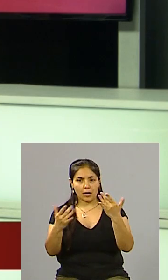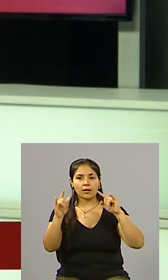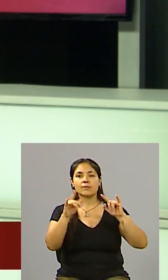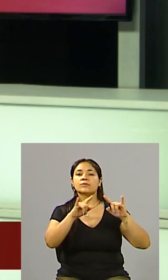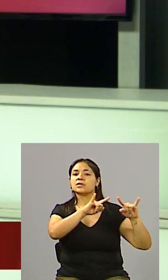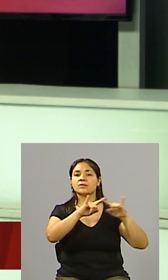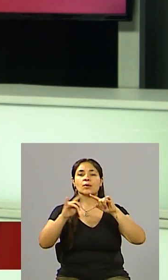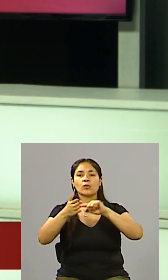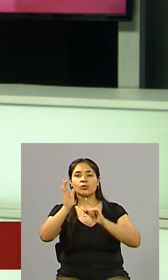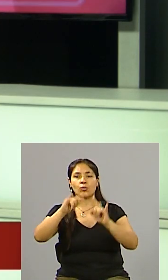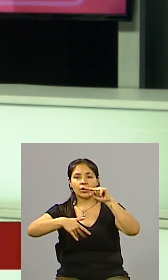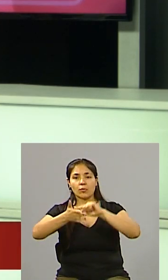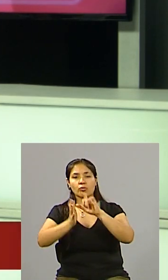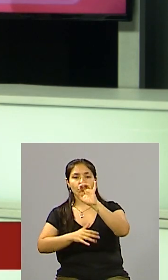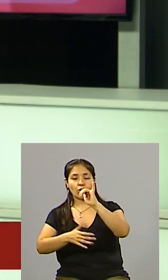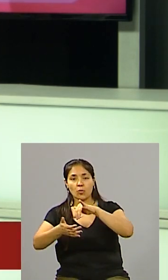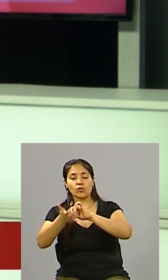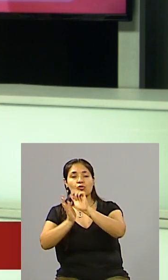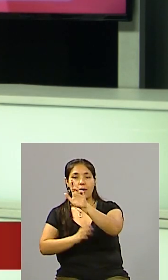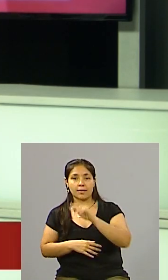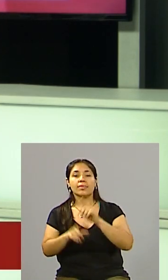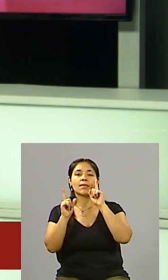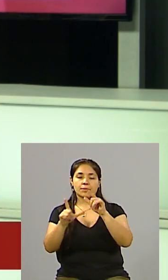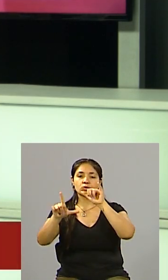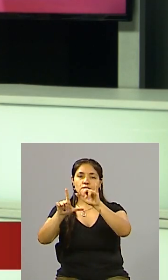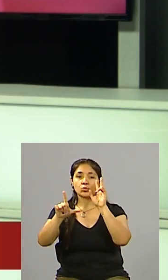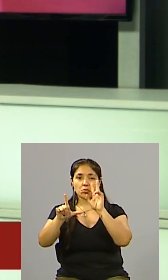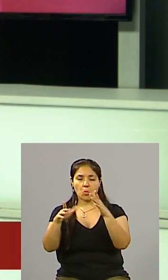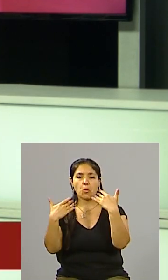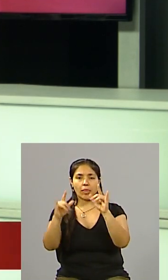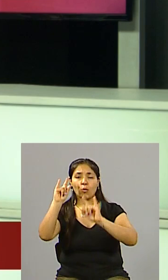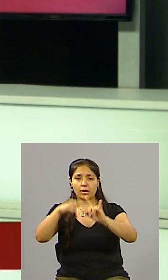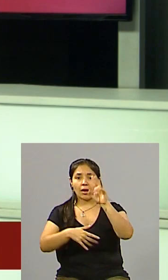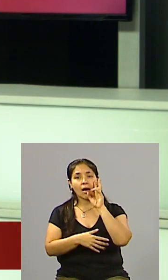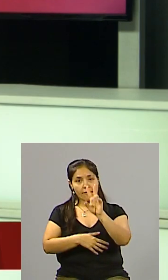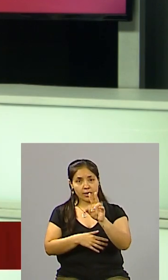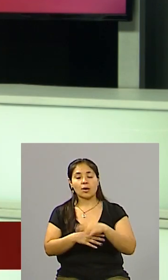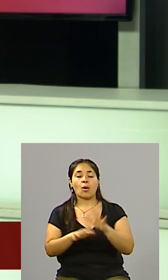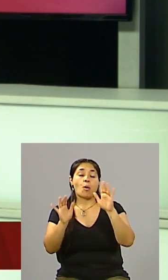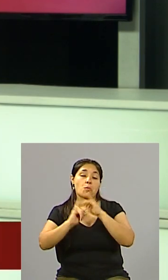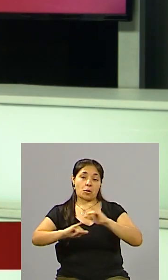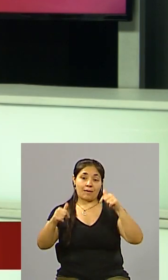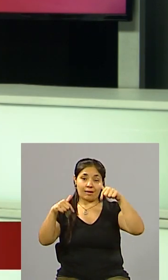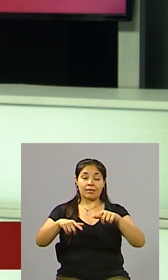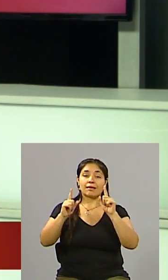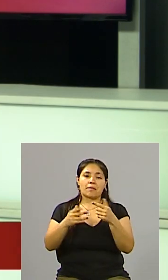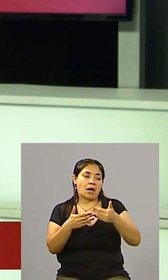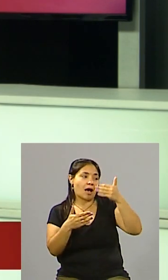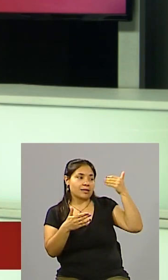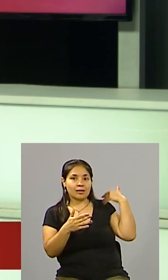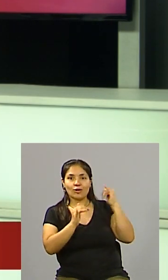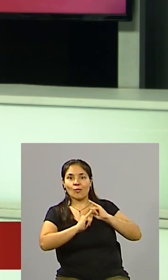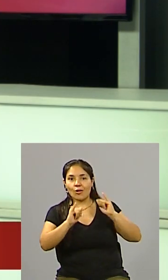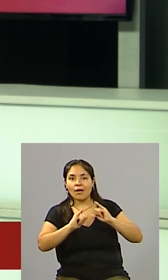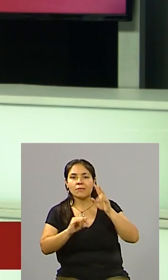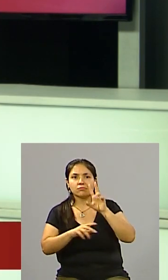www.unidiversidad.com.ar. También estamos en nuestra plataforma de YouTube, Unidiversidad, donde pueden volver a ver este programa o los anteriores. Estamos